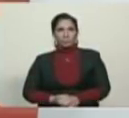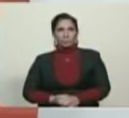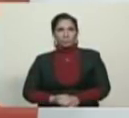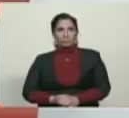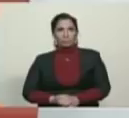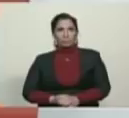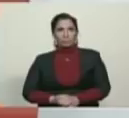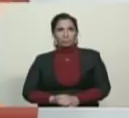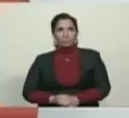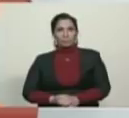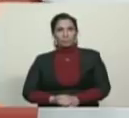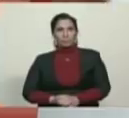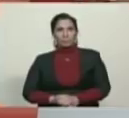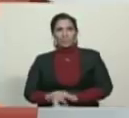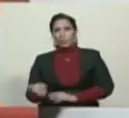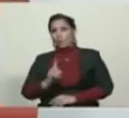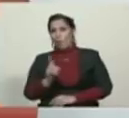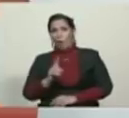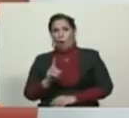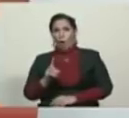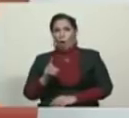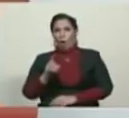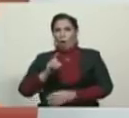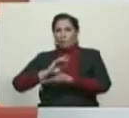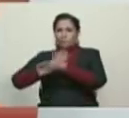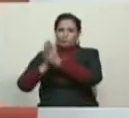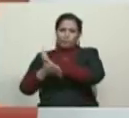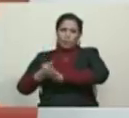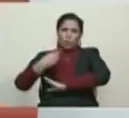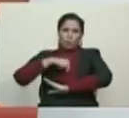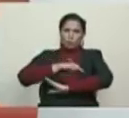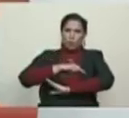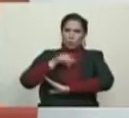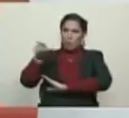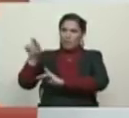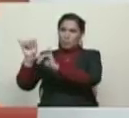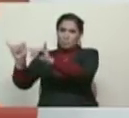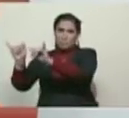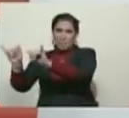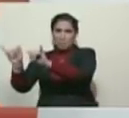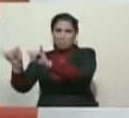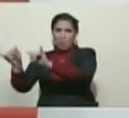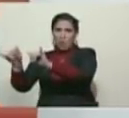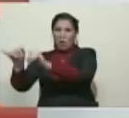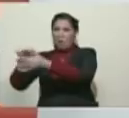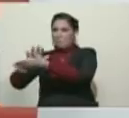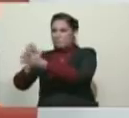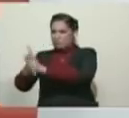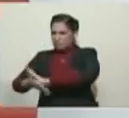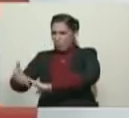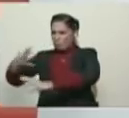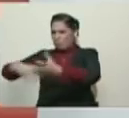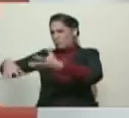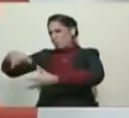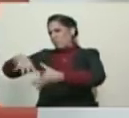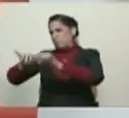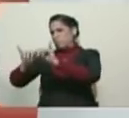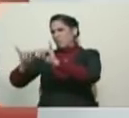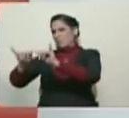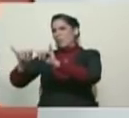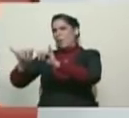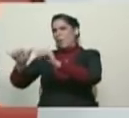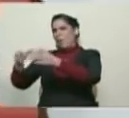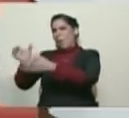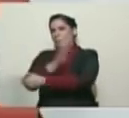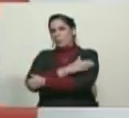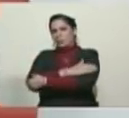No la hemos destruido nosotros, comenzó su destrucción, fue Ramos Alluc, un plan bien concebido. Lo que pasa es que